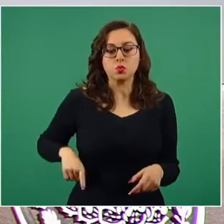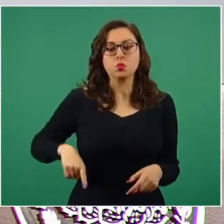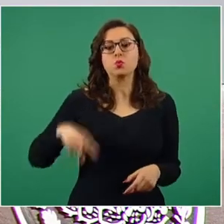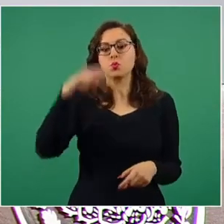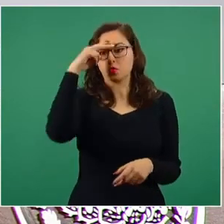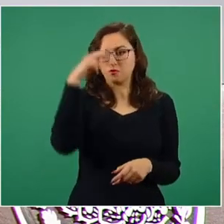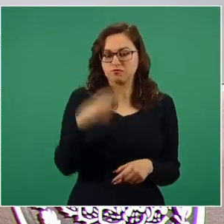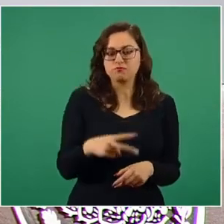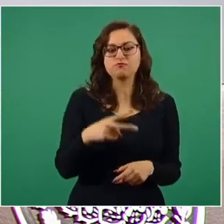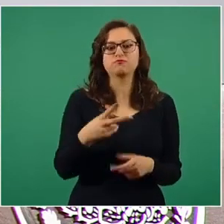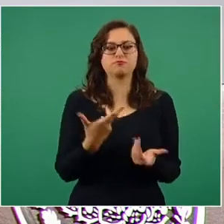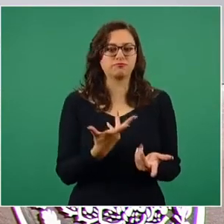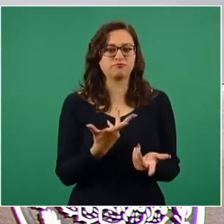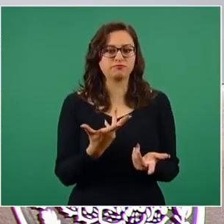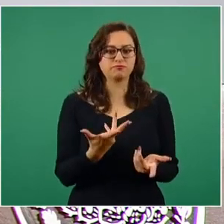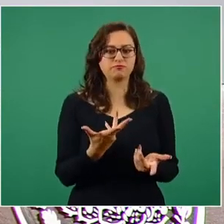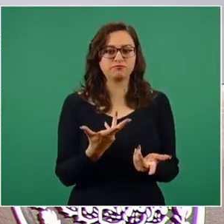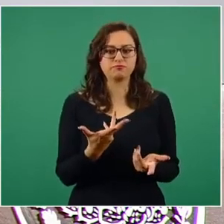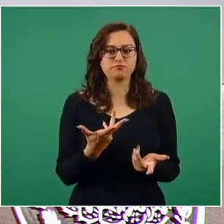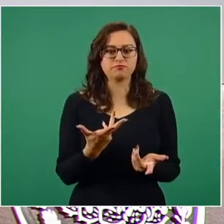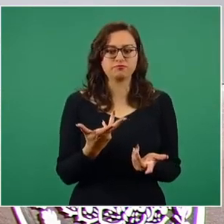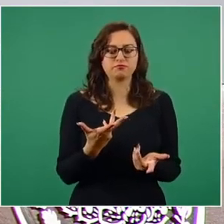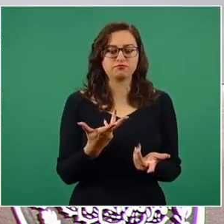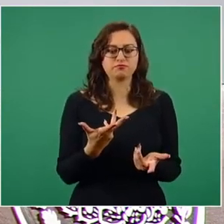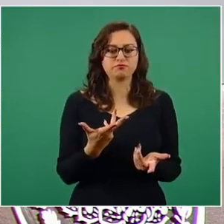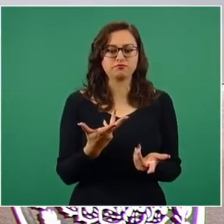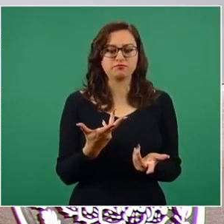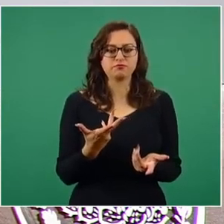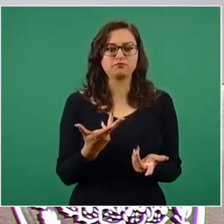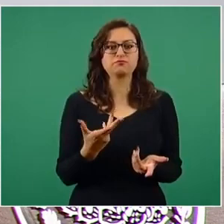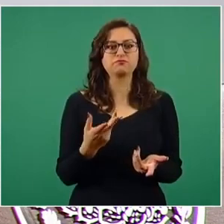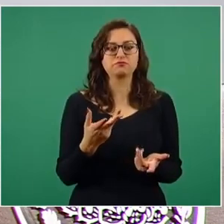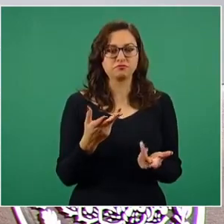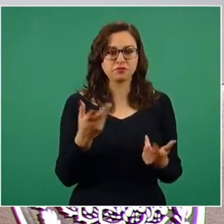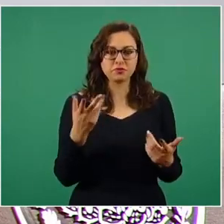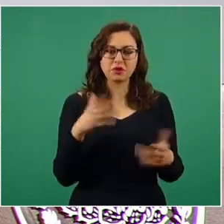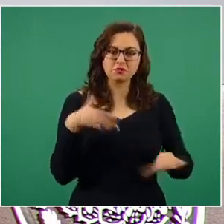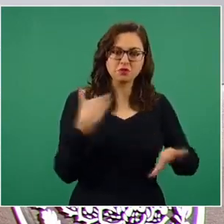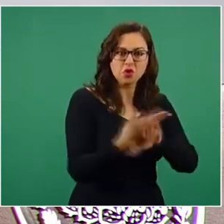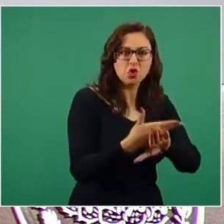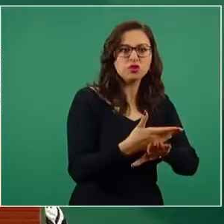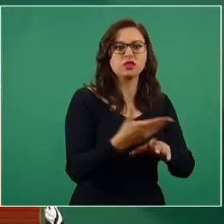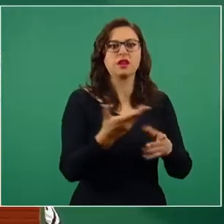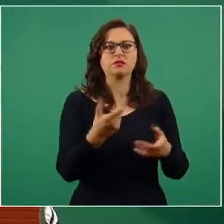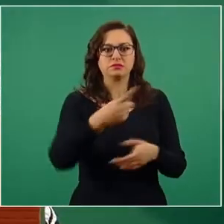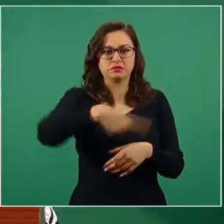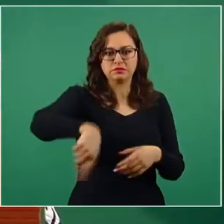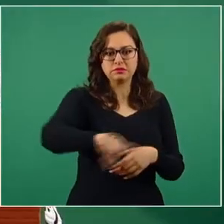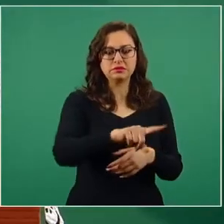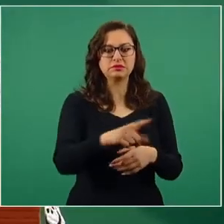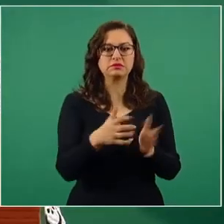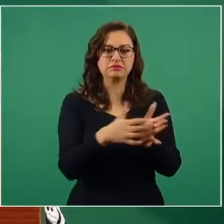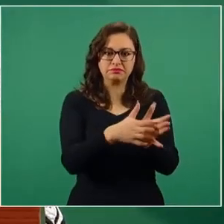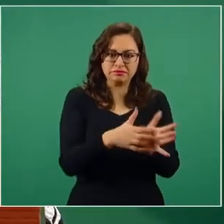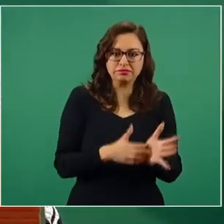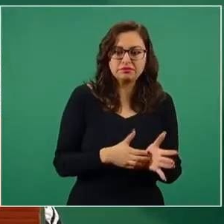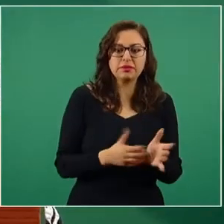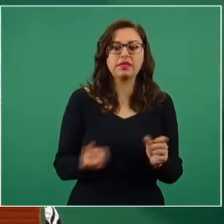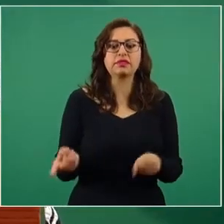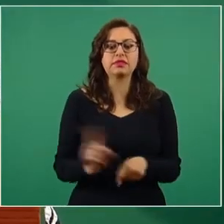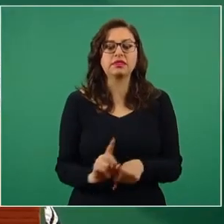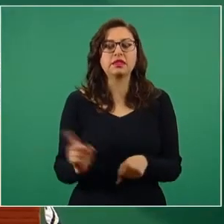este delito que tanto afecta a la hacienda pública, se ha logrado un ahorro diario